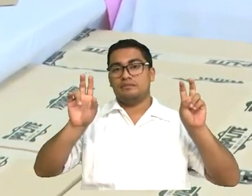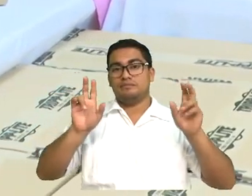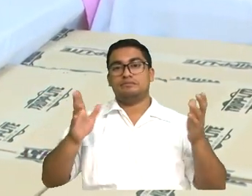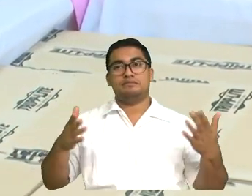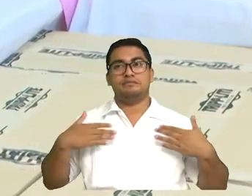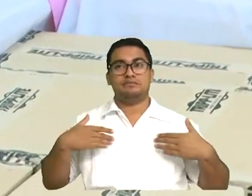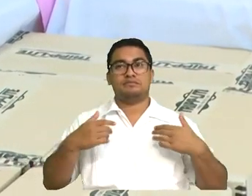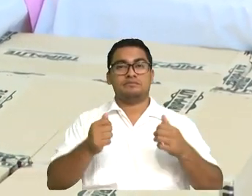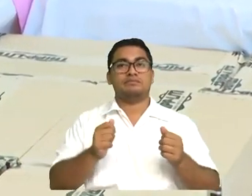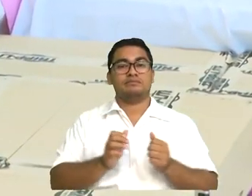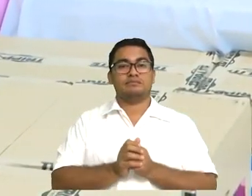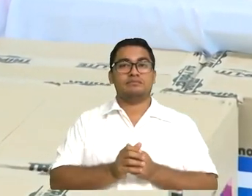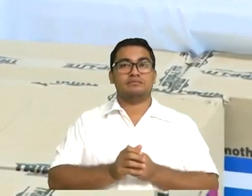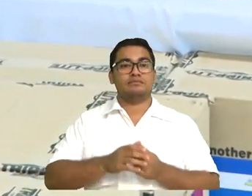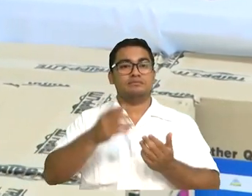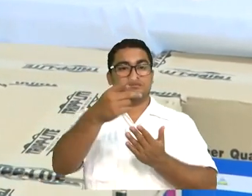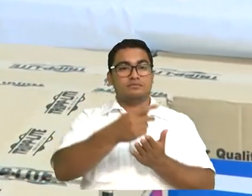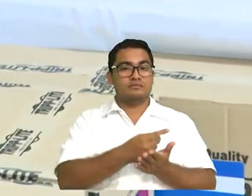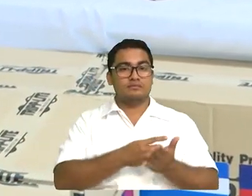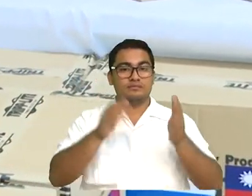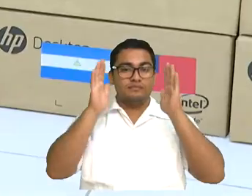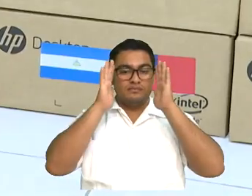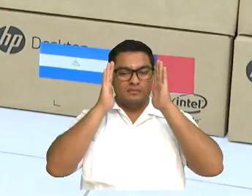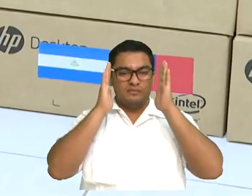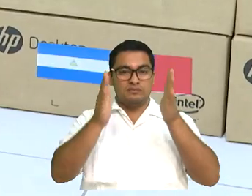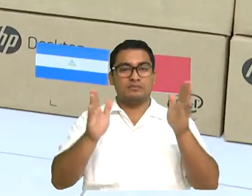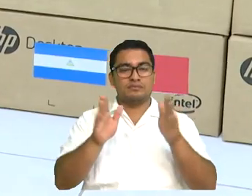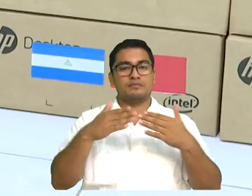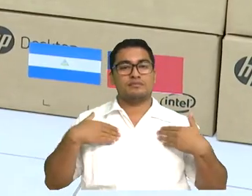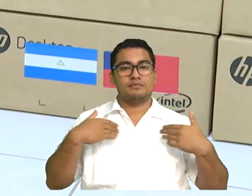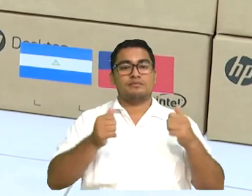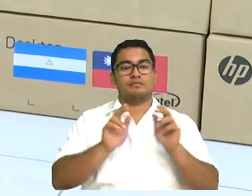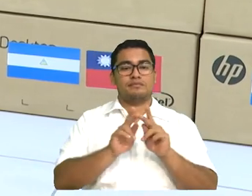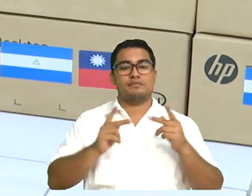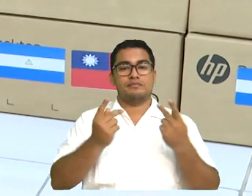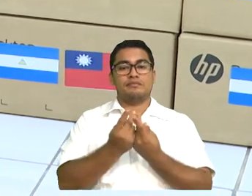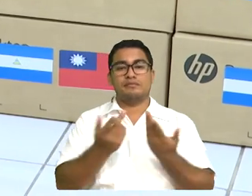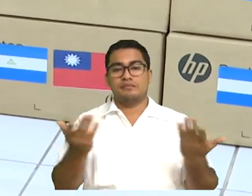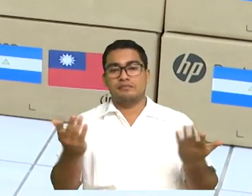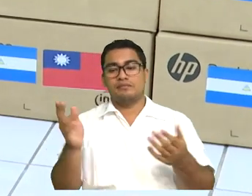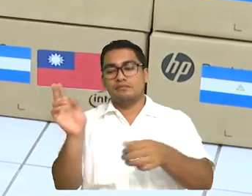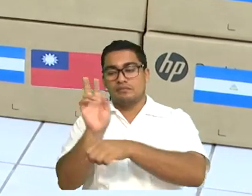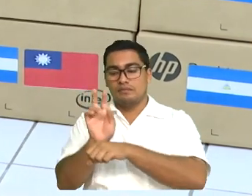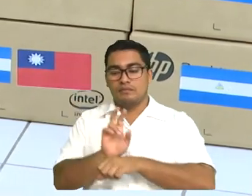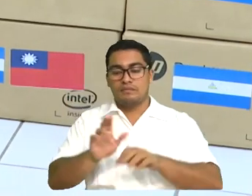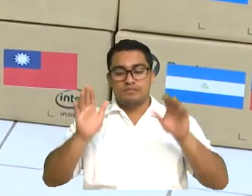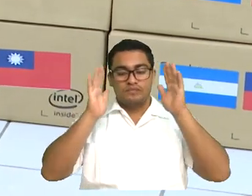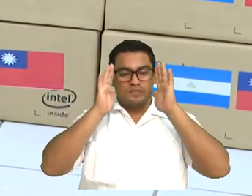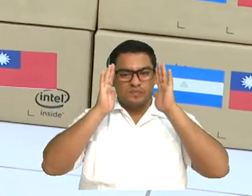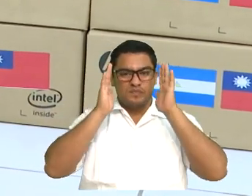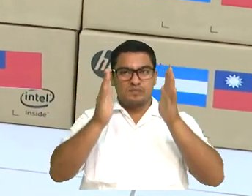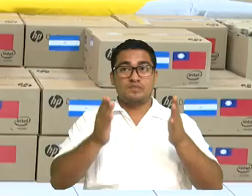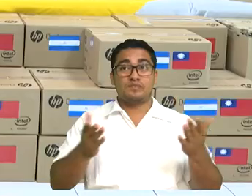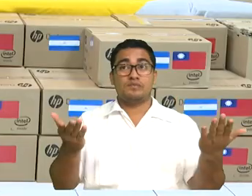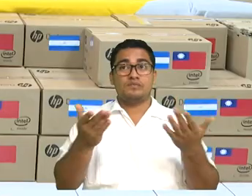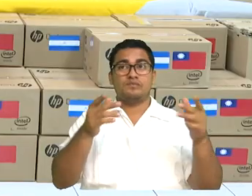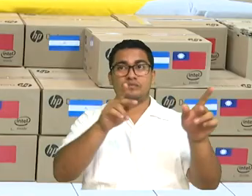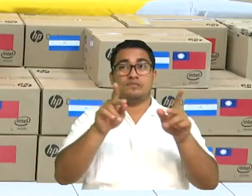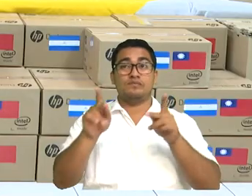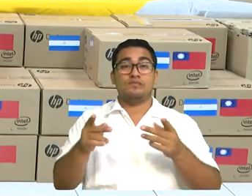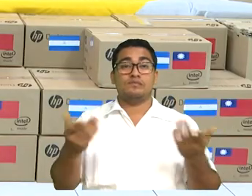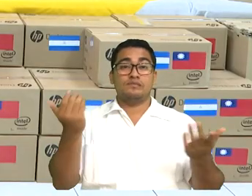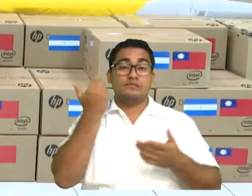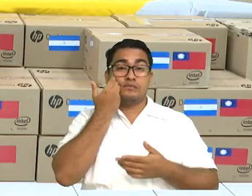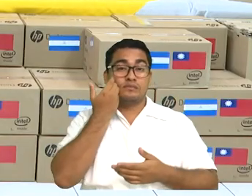salud. El proyecto de prevención y atención en salud pública se enfoca en la detección temprana, atención y seguimiento de casos, por lo que con